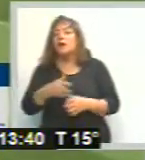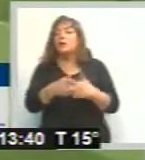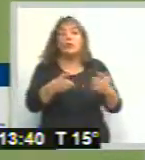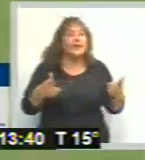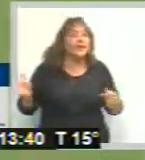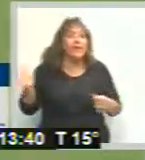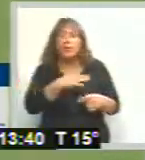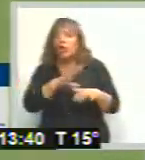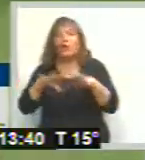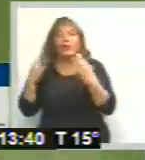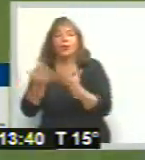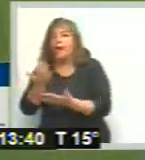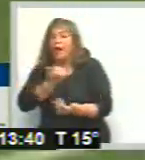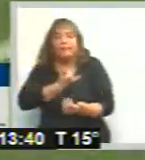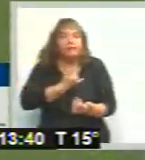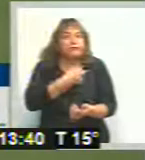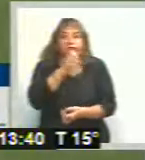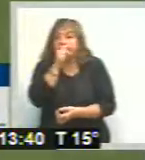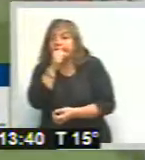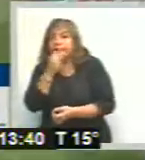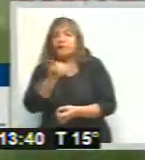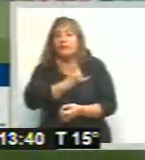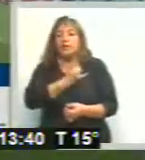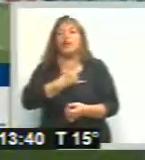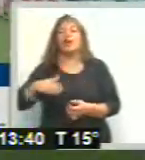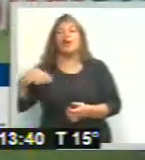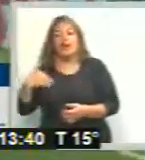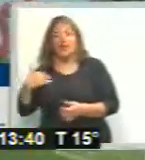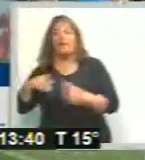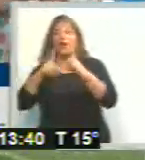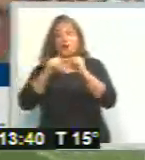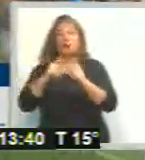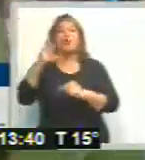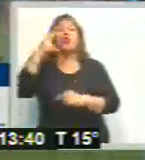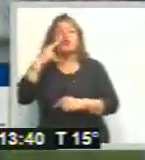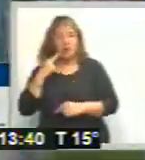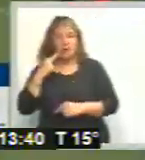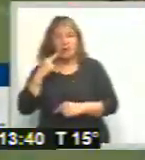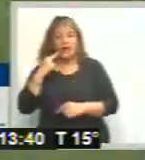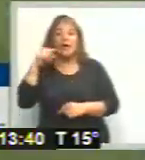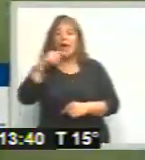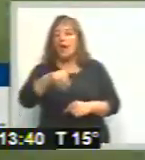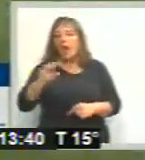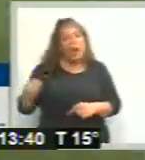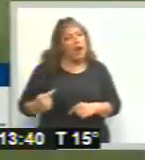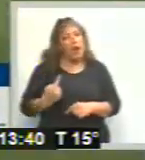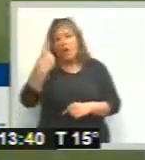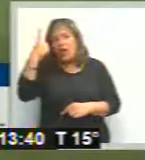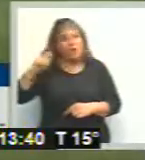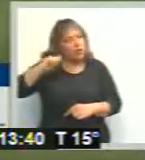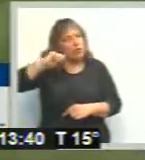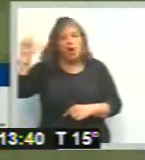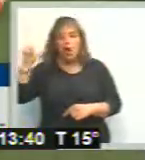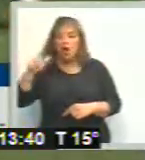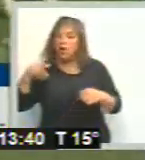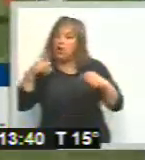el Mundial, el hombre y el delantero argentino, el número 9, marcando la única conquista del partido